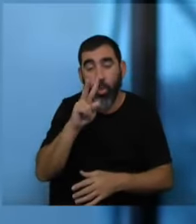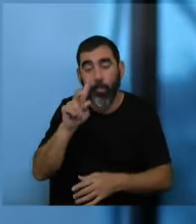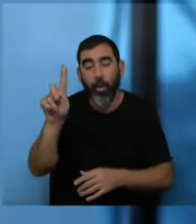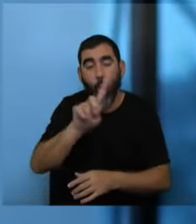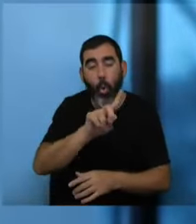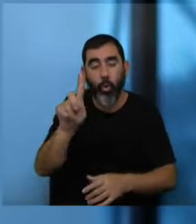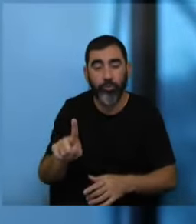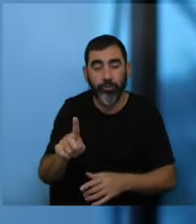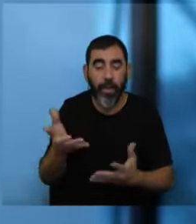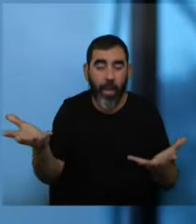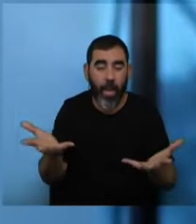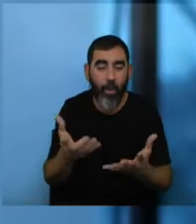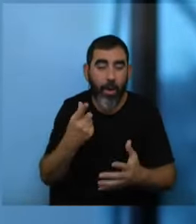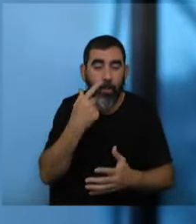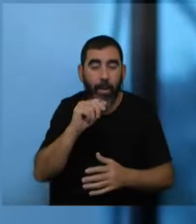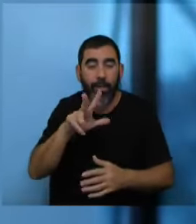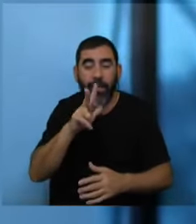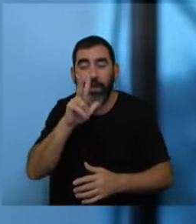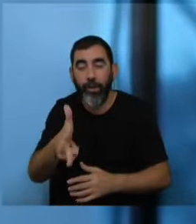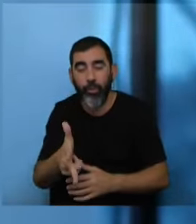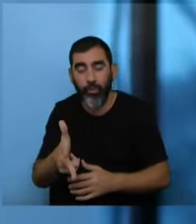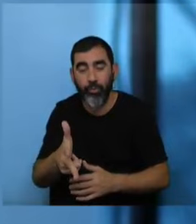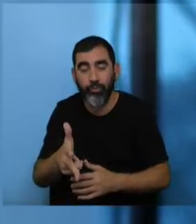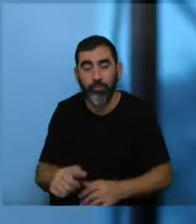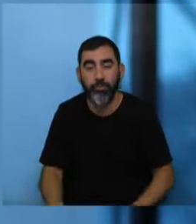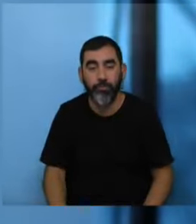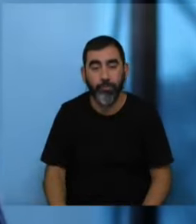y hoy en día Soy padre de tres hijos el